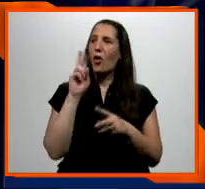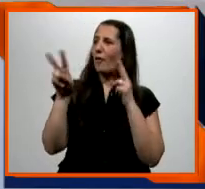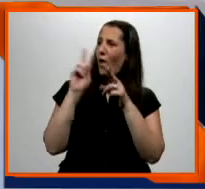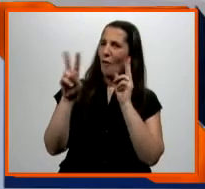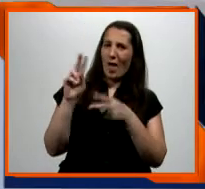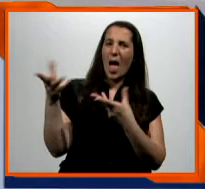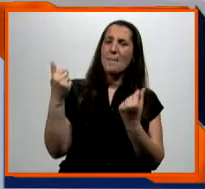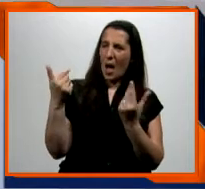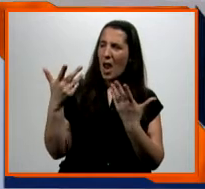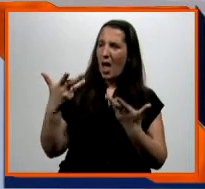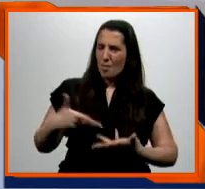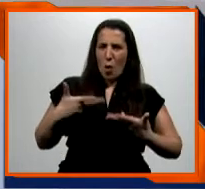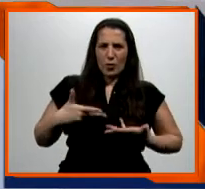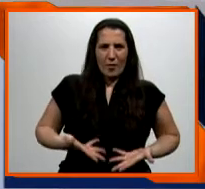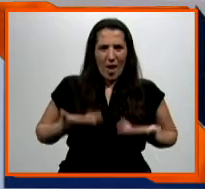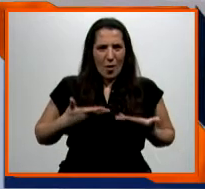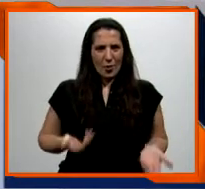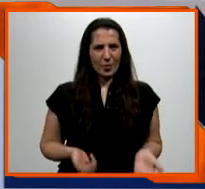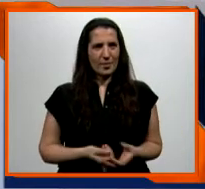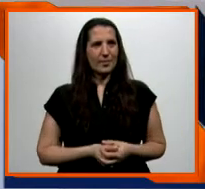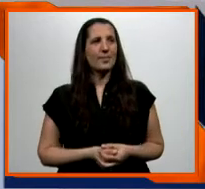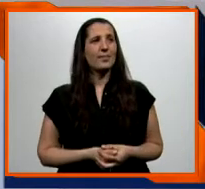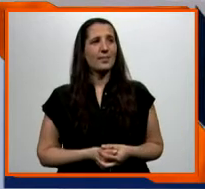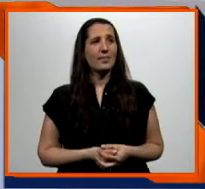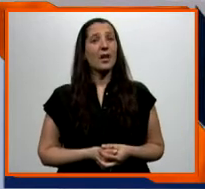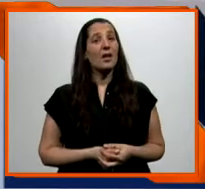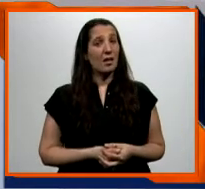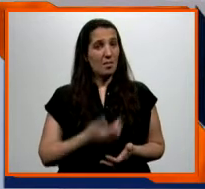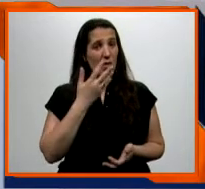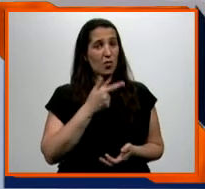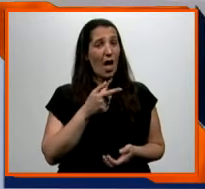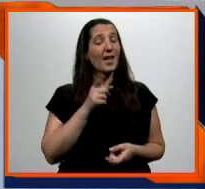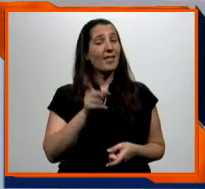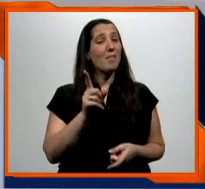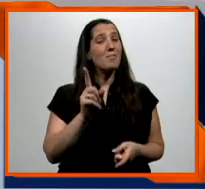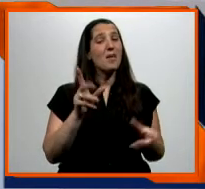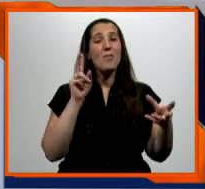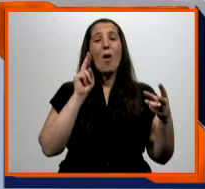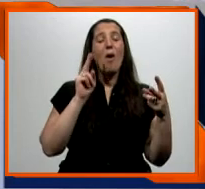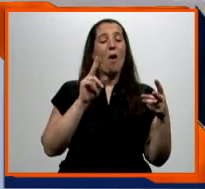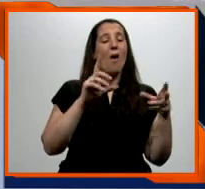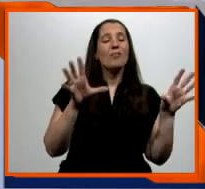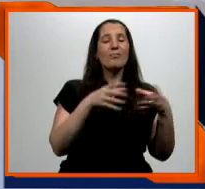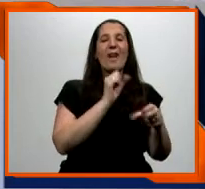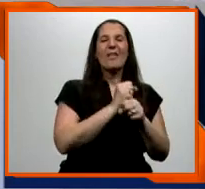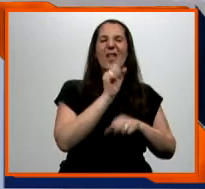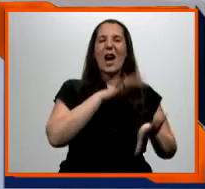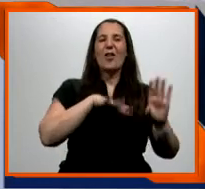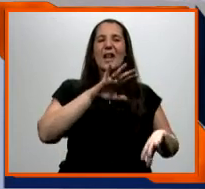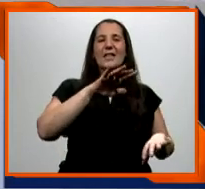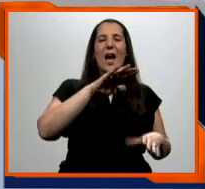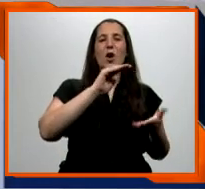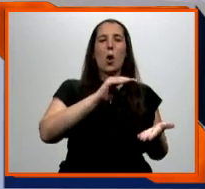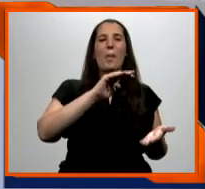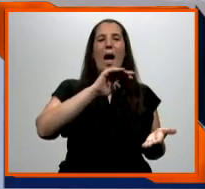pero está bueno, claro, pero sí, no. Ojo, atentos a lo que bueno, propone. Bueno, hablando Vinicius, de Copa Davis, fue una de las dos personas que estuvo